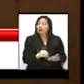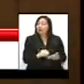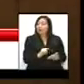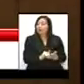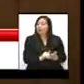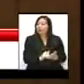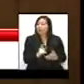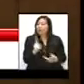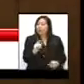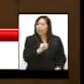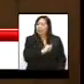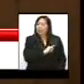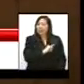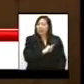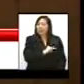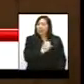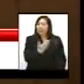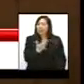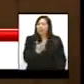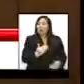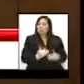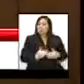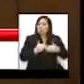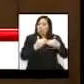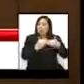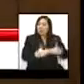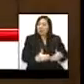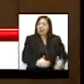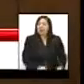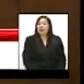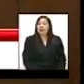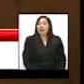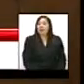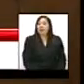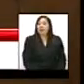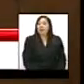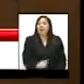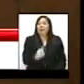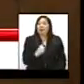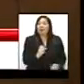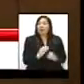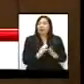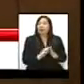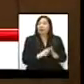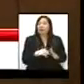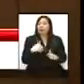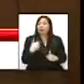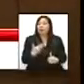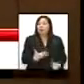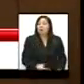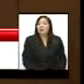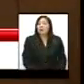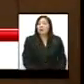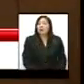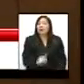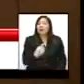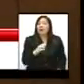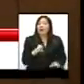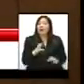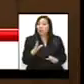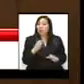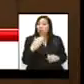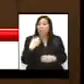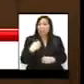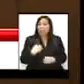Tribunal Constitucional, se está pidiendo la postergación para una fecha posterior, para ejercer la